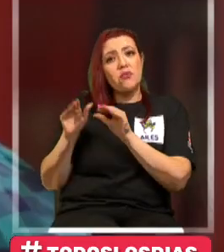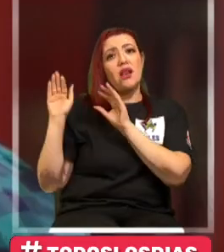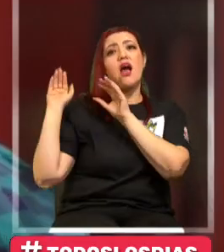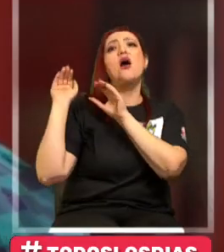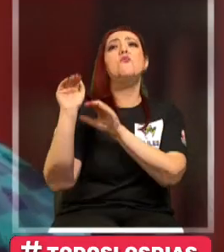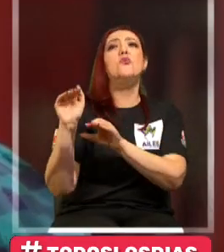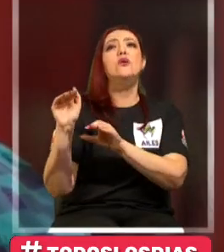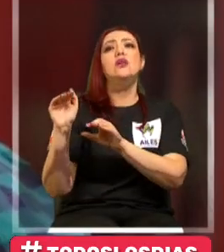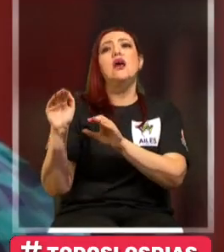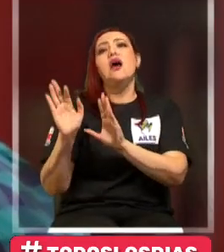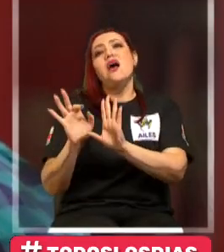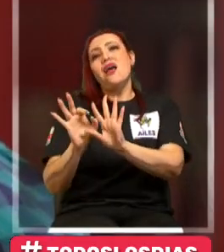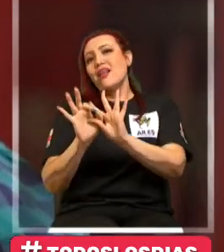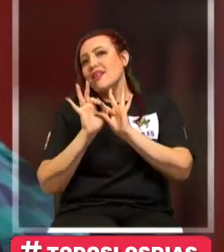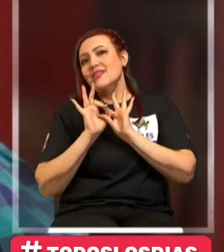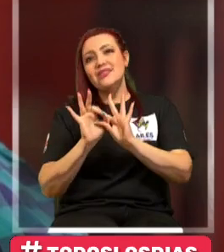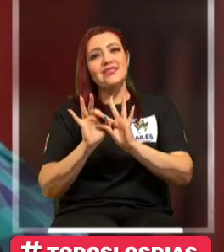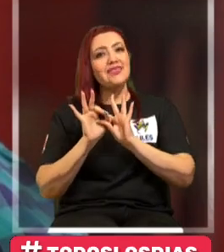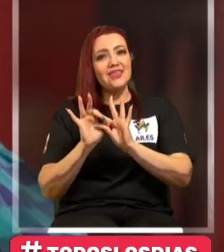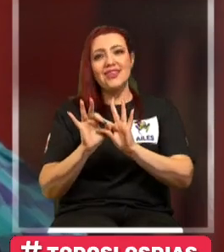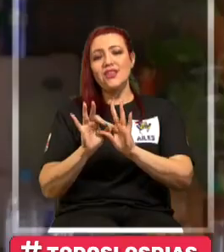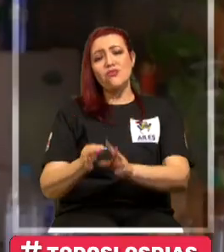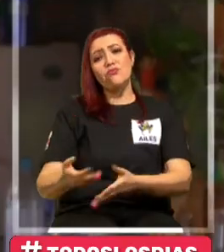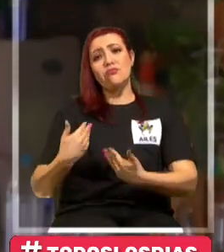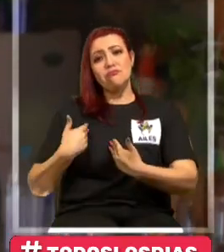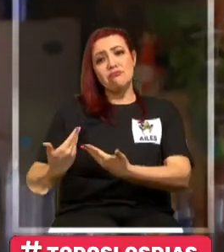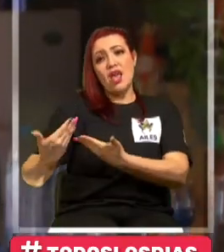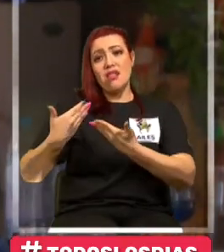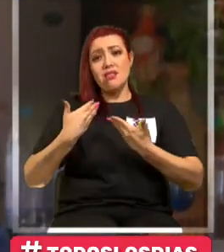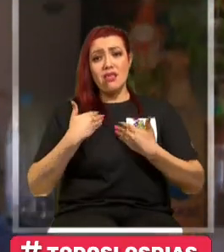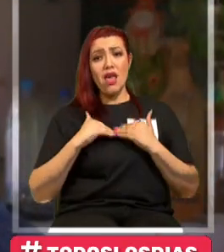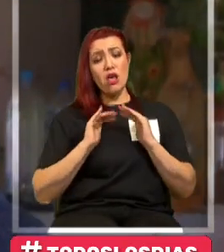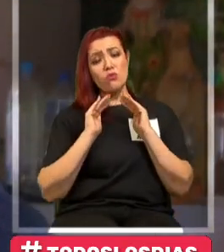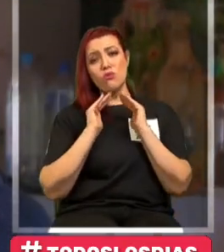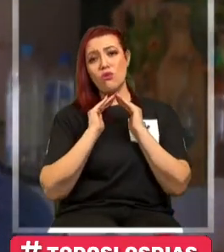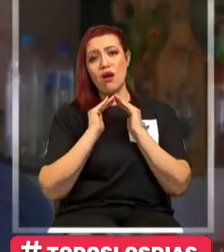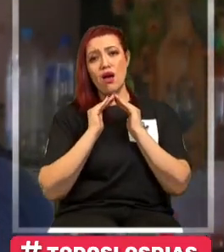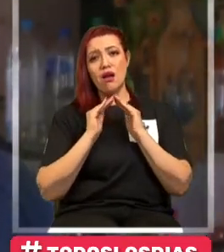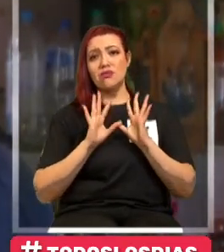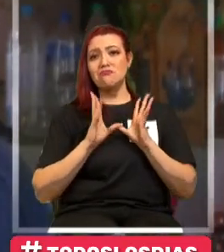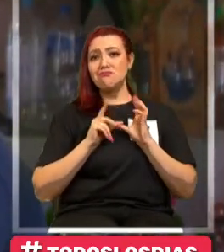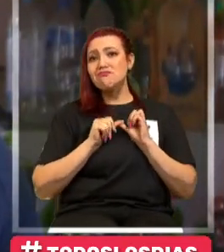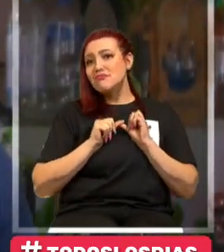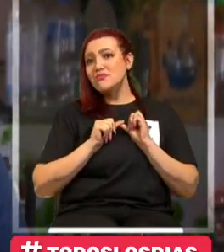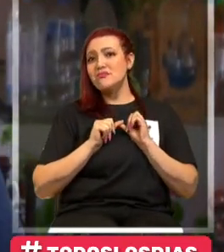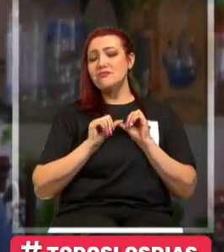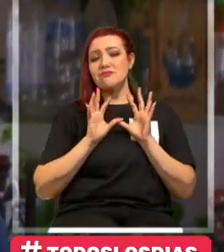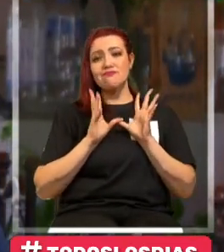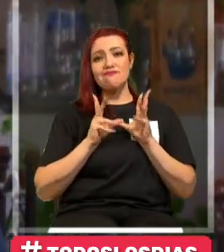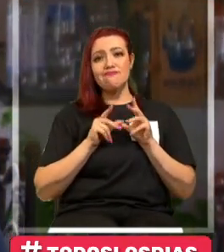Estoy agradecido porque me dieron un hogar y una familia.